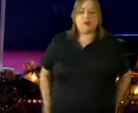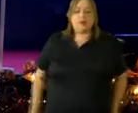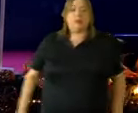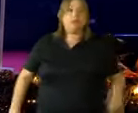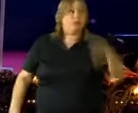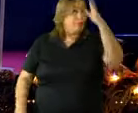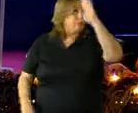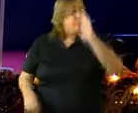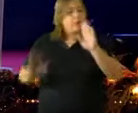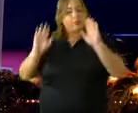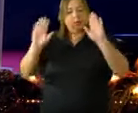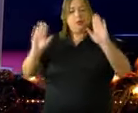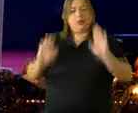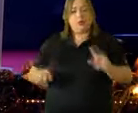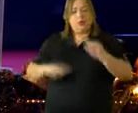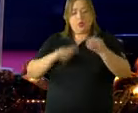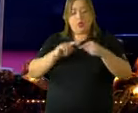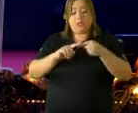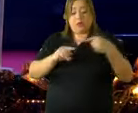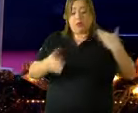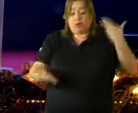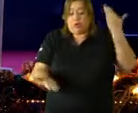maravilloso. Cuando llegamos a Madrid,